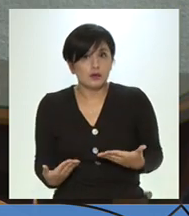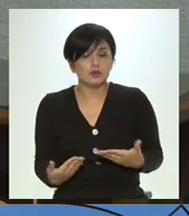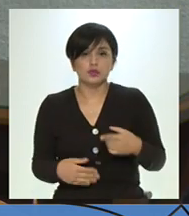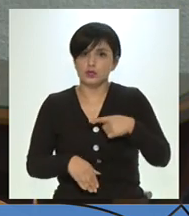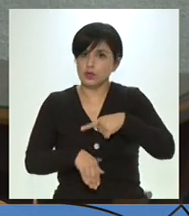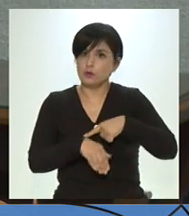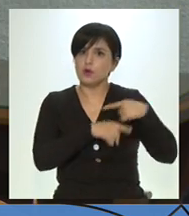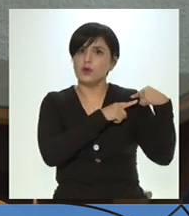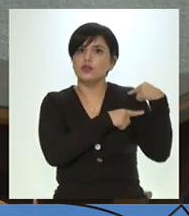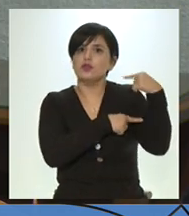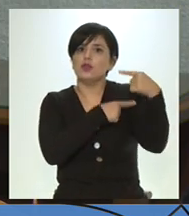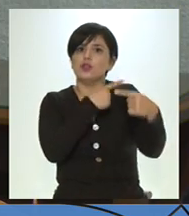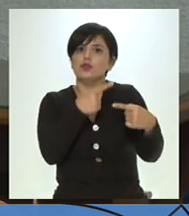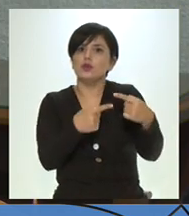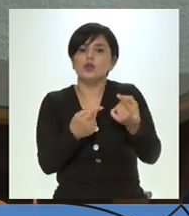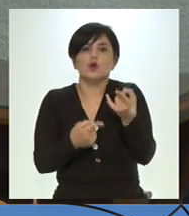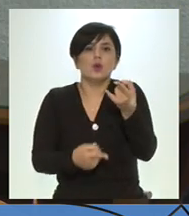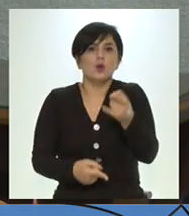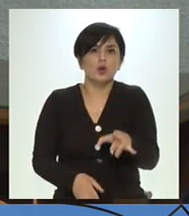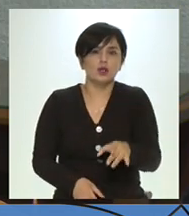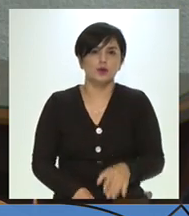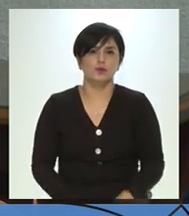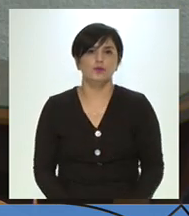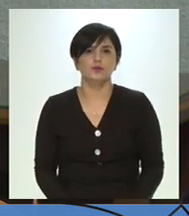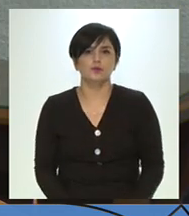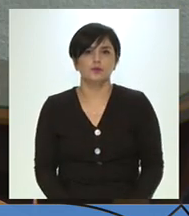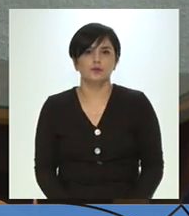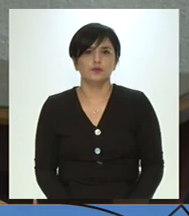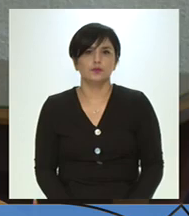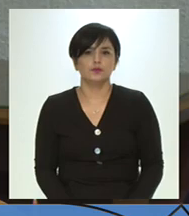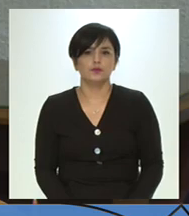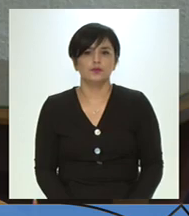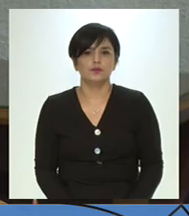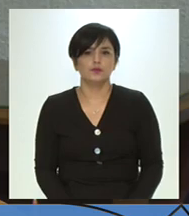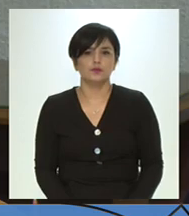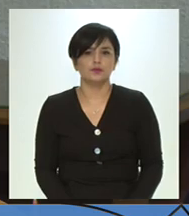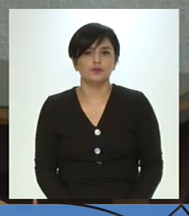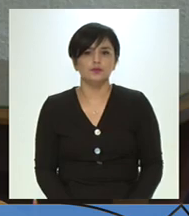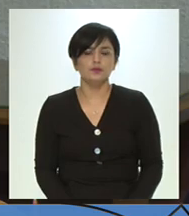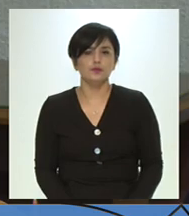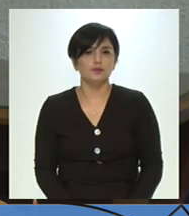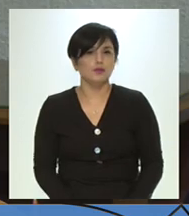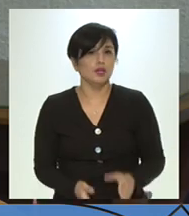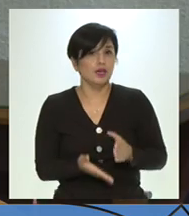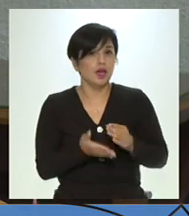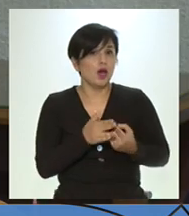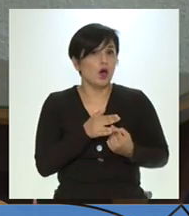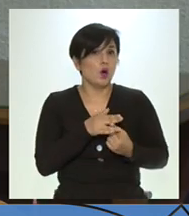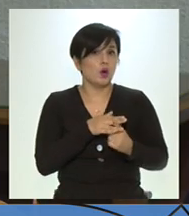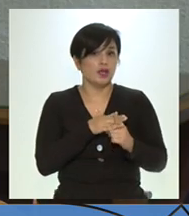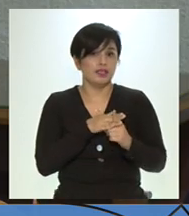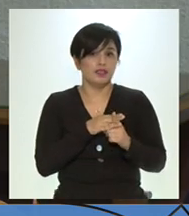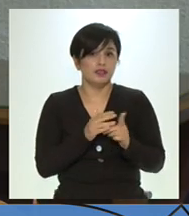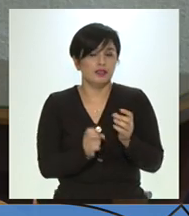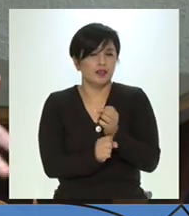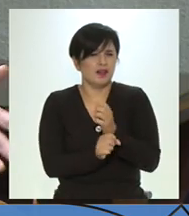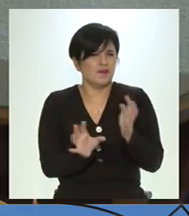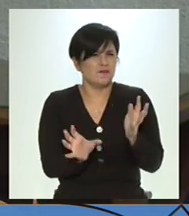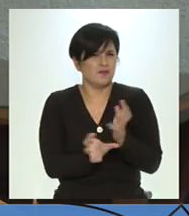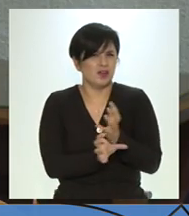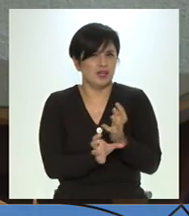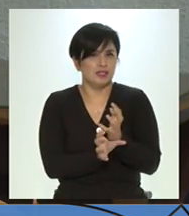excepcional que se extiende desde los episodios de violencia en el wallmapu que